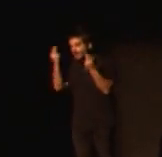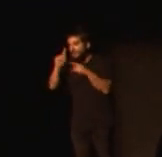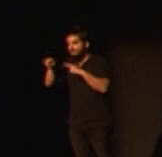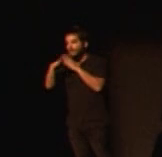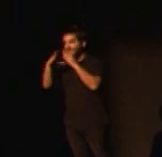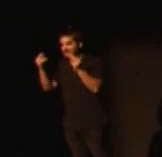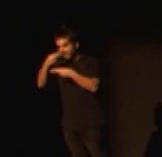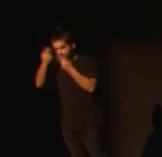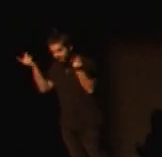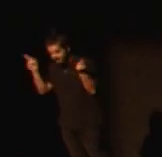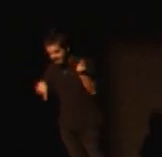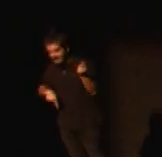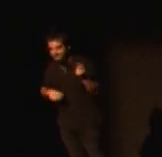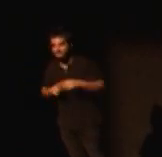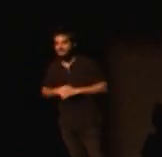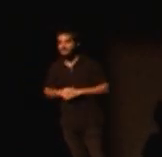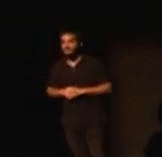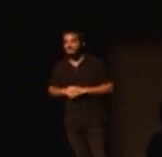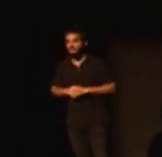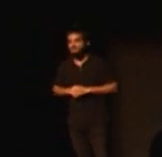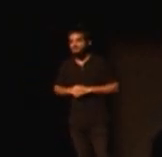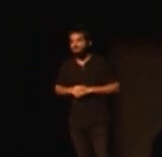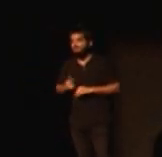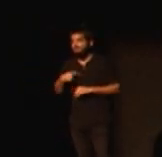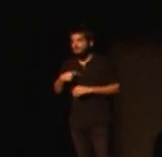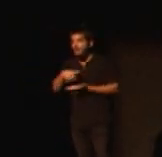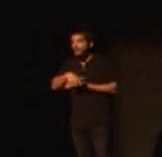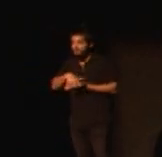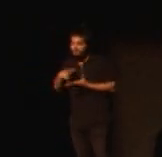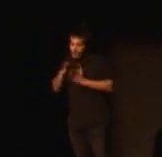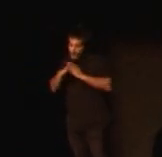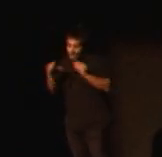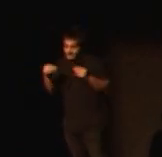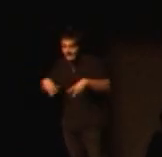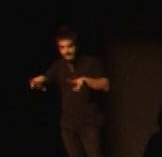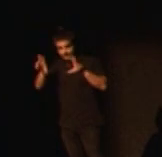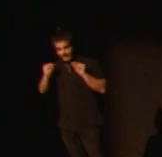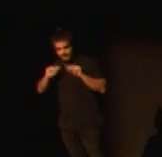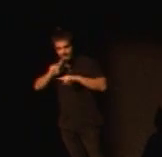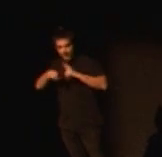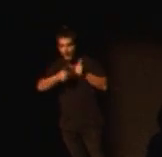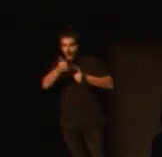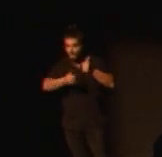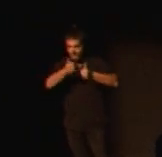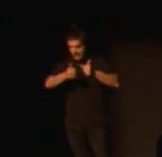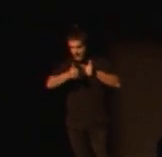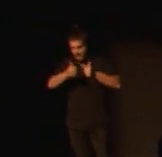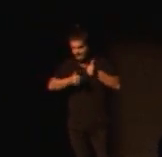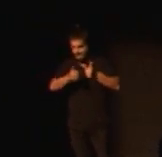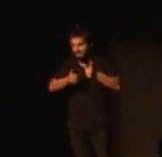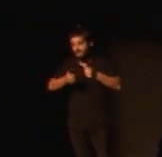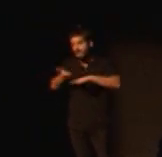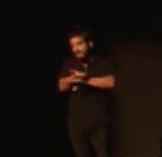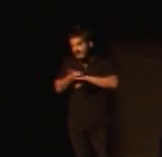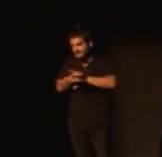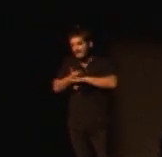acabé la facultad, pues decidí presentarme unas oposiciones al Cuerpo Superior del Estado y me dijeron que no podía presentarme